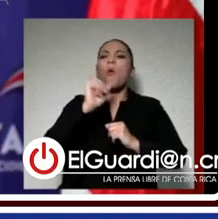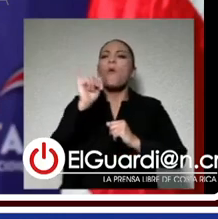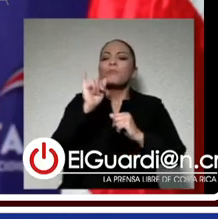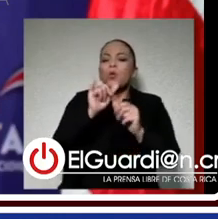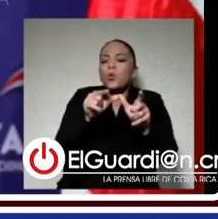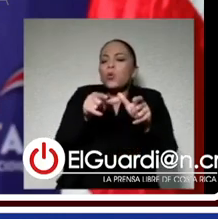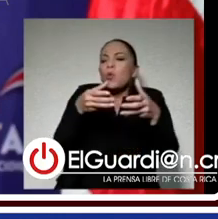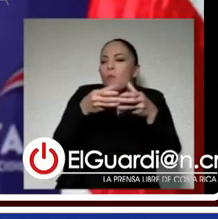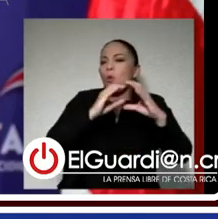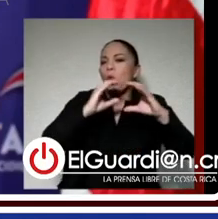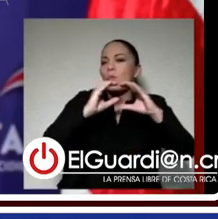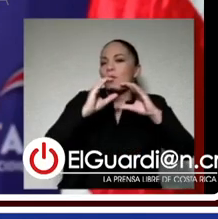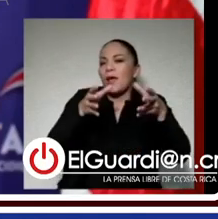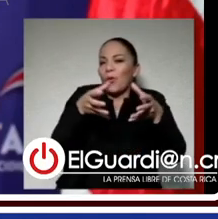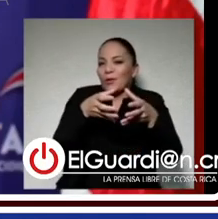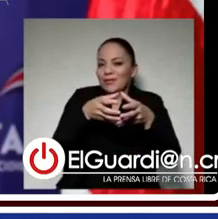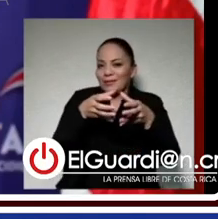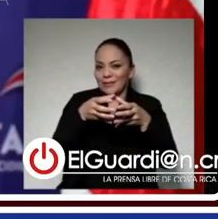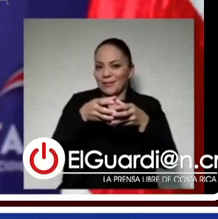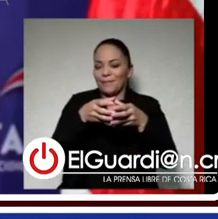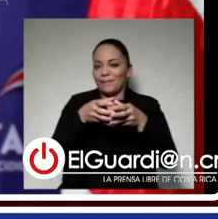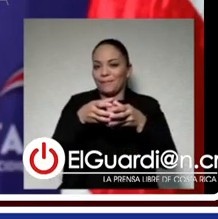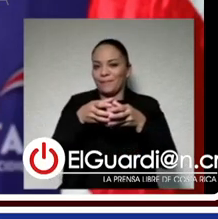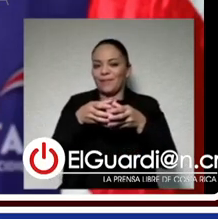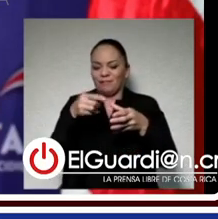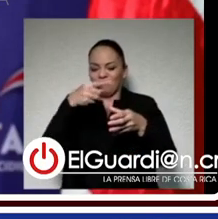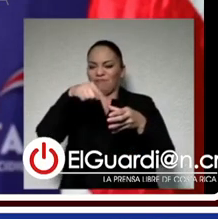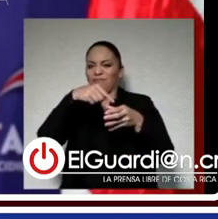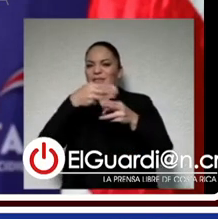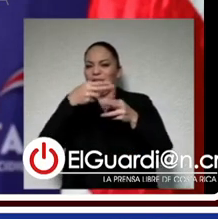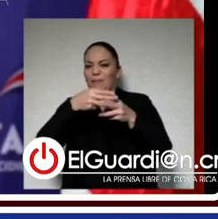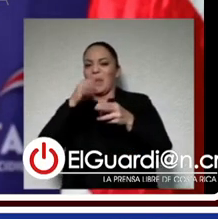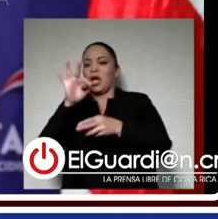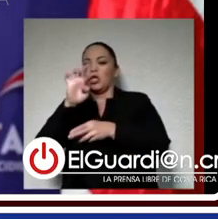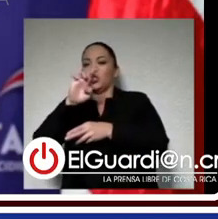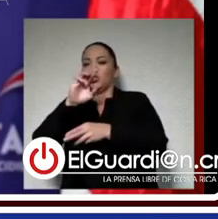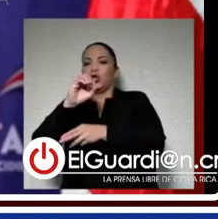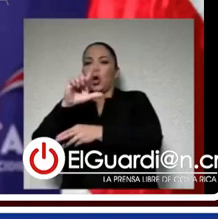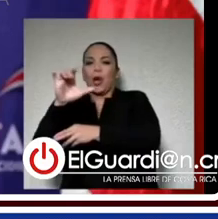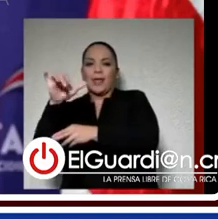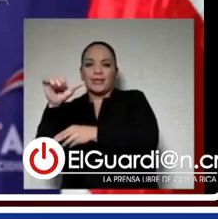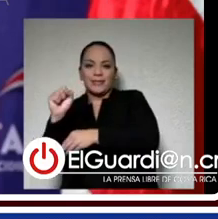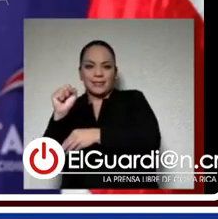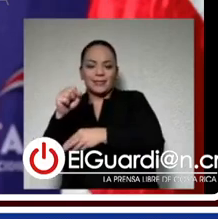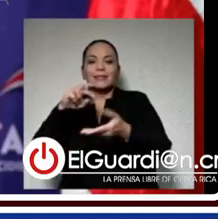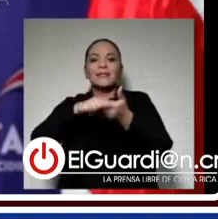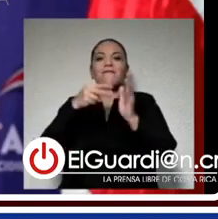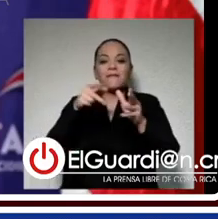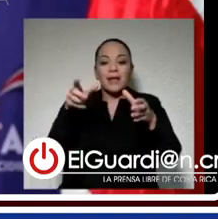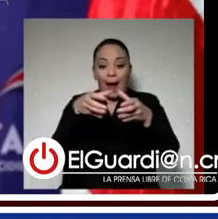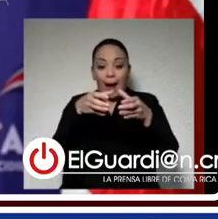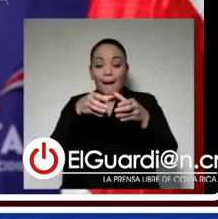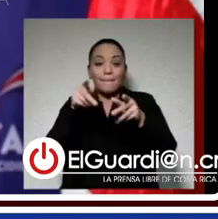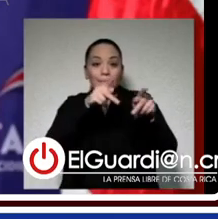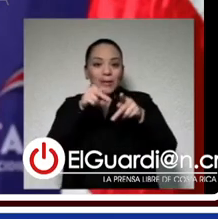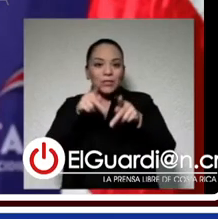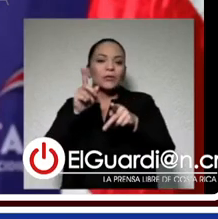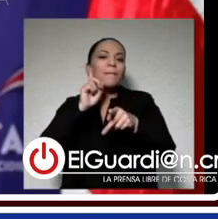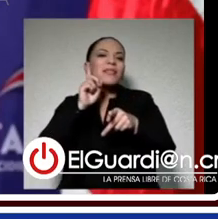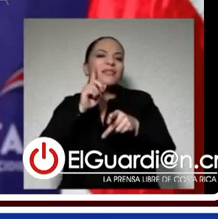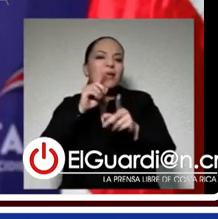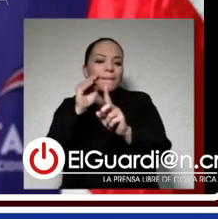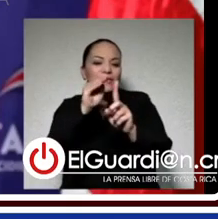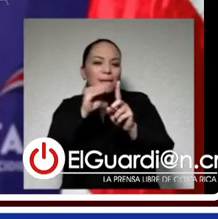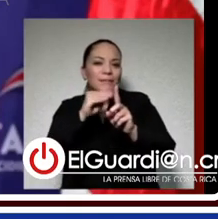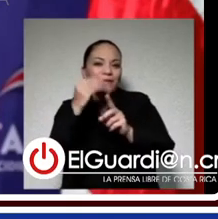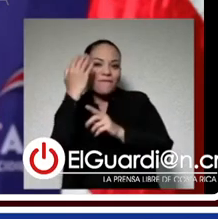de una cosa que se llaman troles. Para el 81% de los costarricenses que, de acuerdo a esta encuesta, dicen no saber qué es